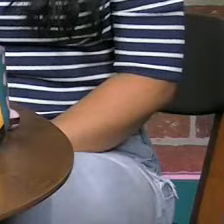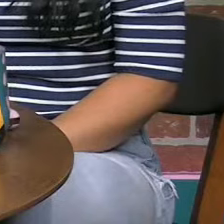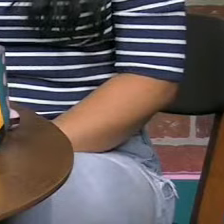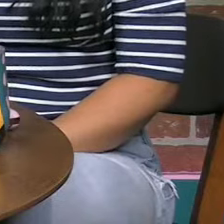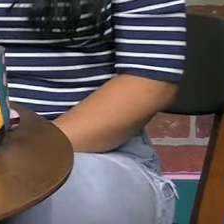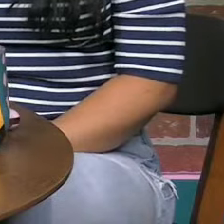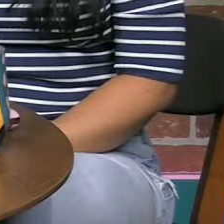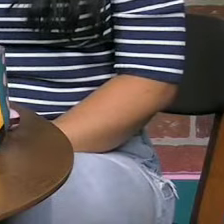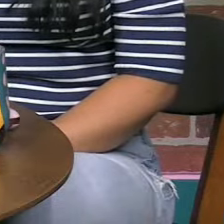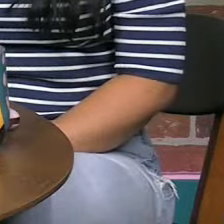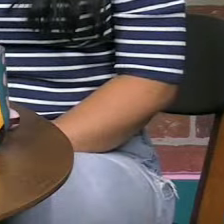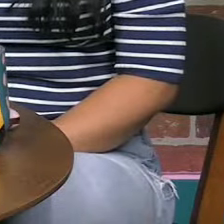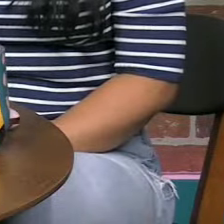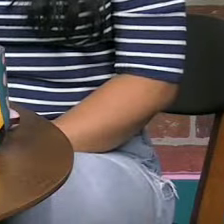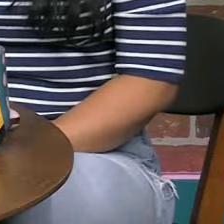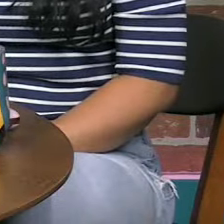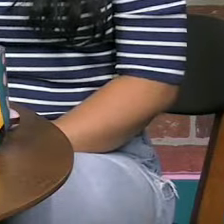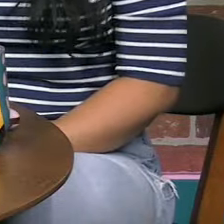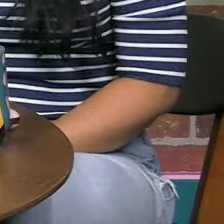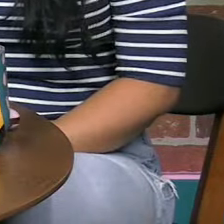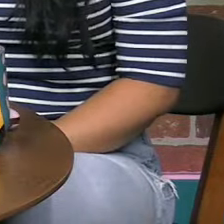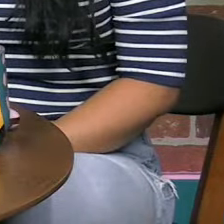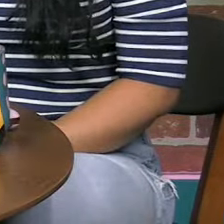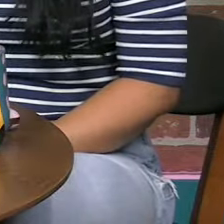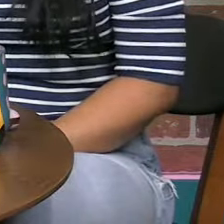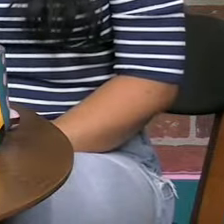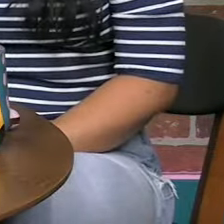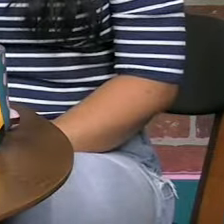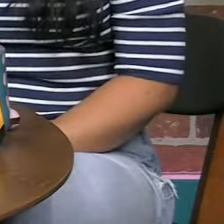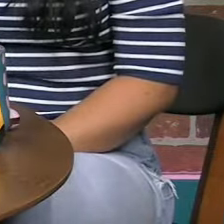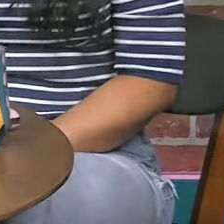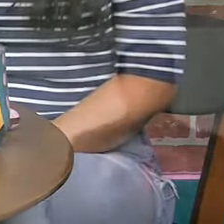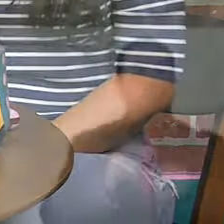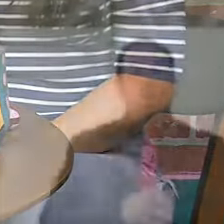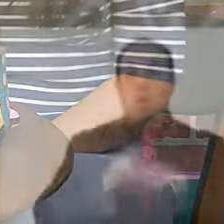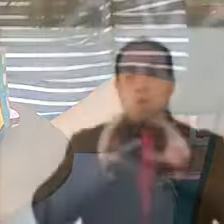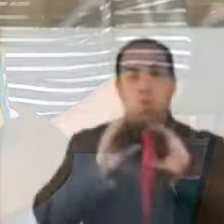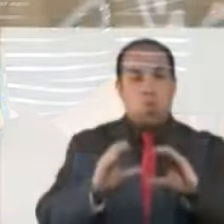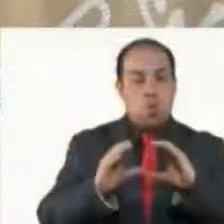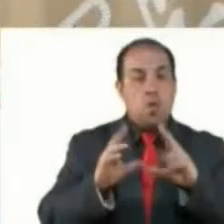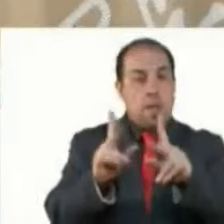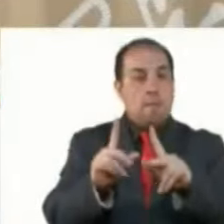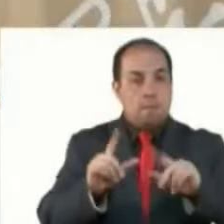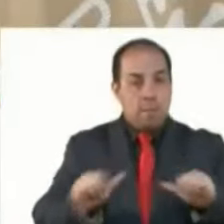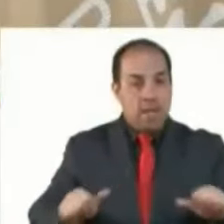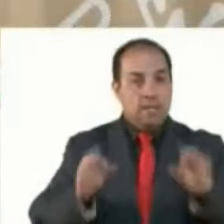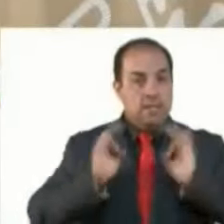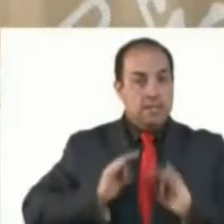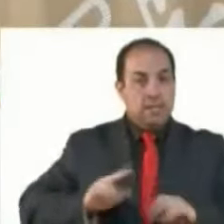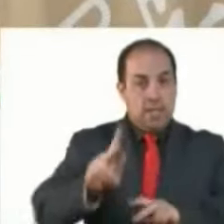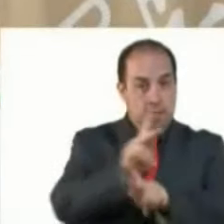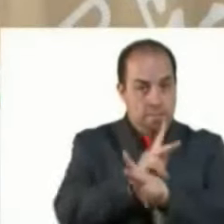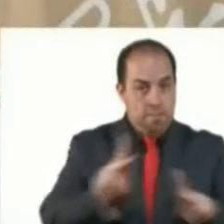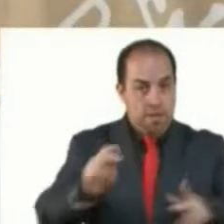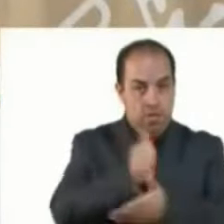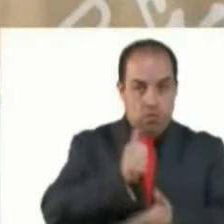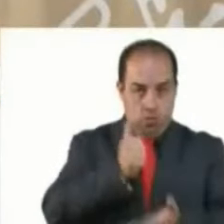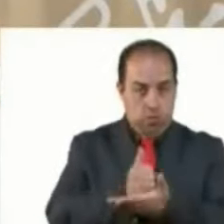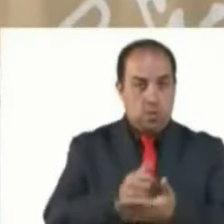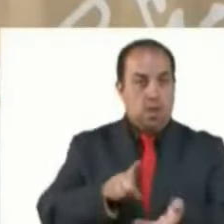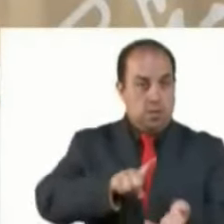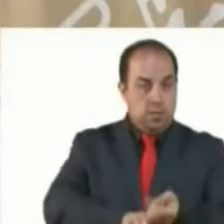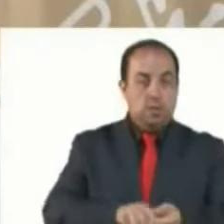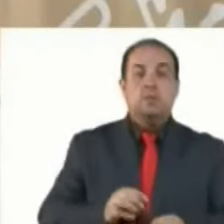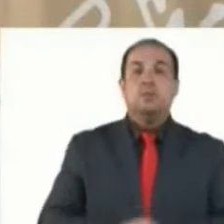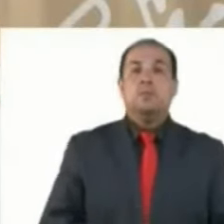estas estas alas para hacer un gobierno más extenso más más grande le deja nada más este año al frente de